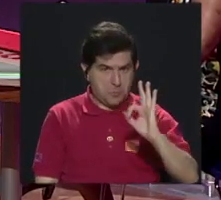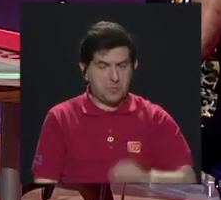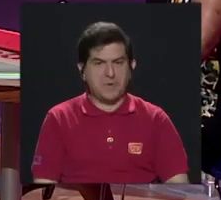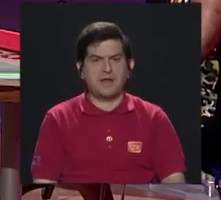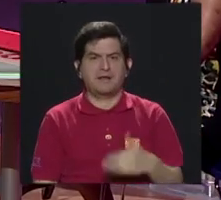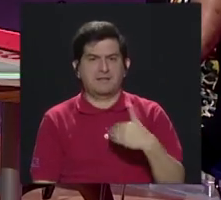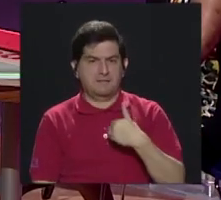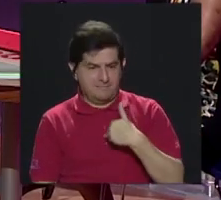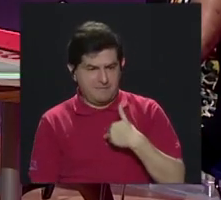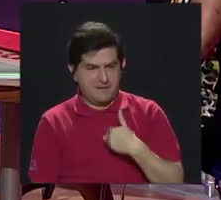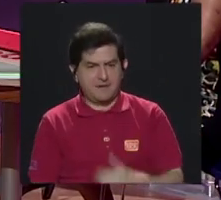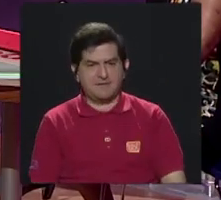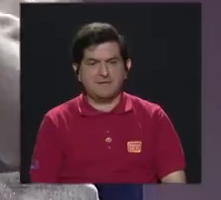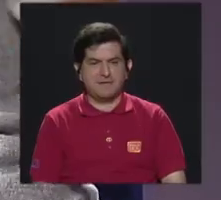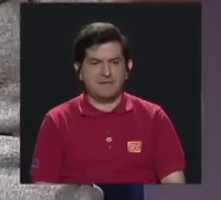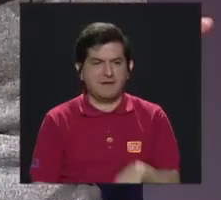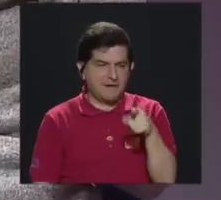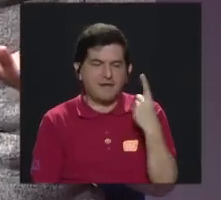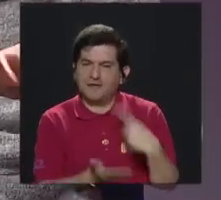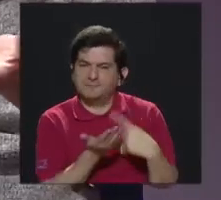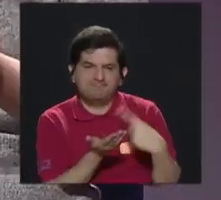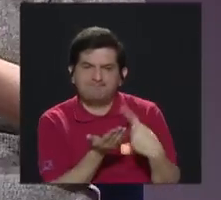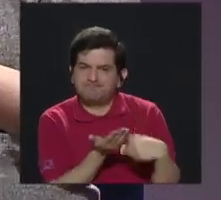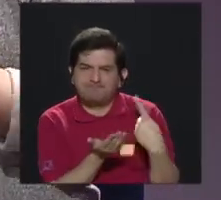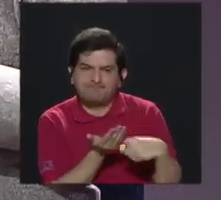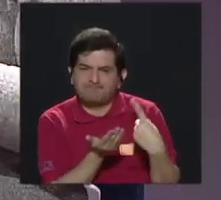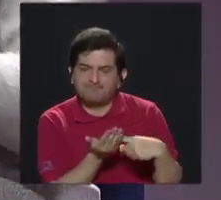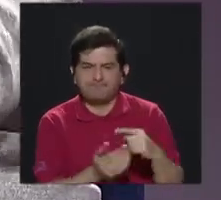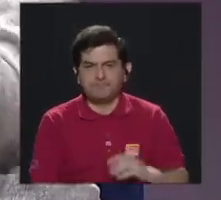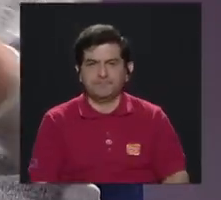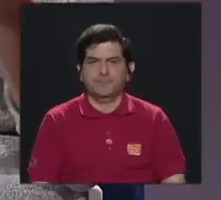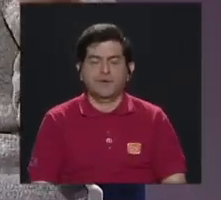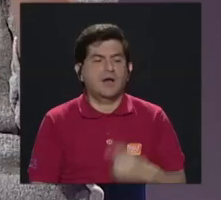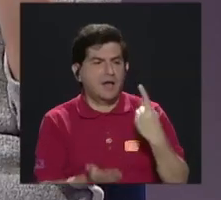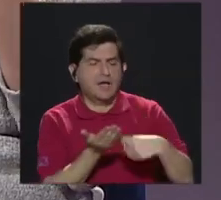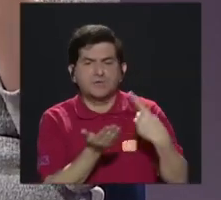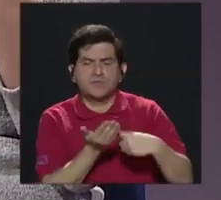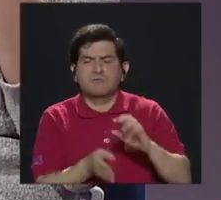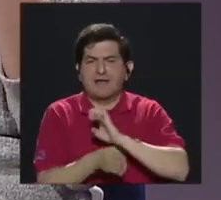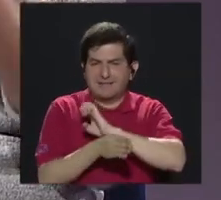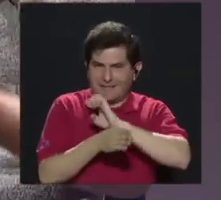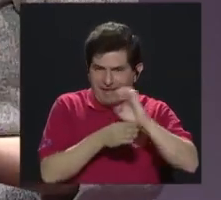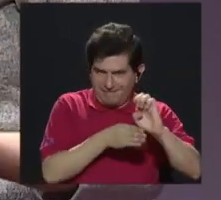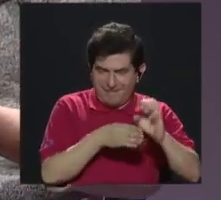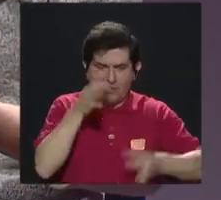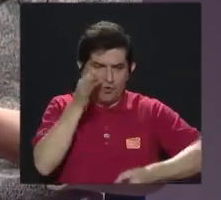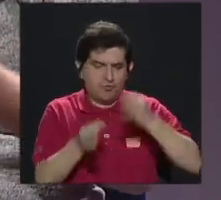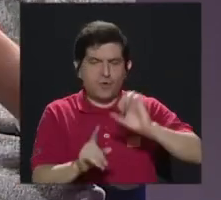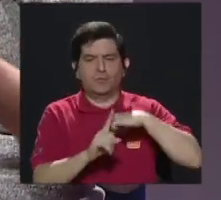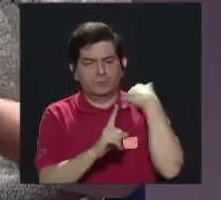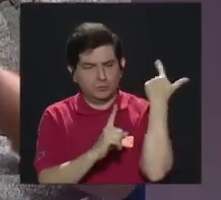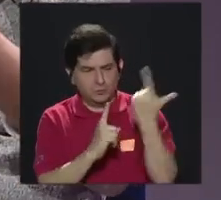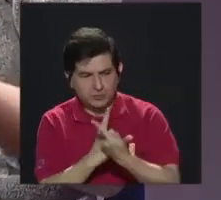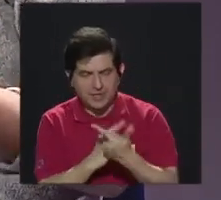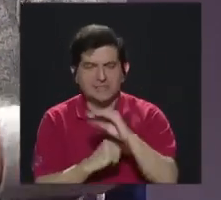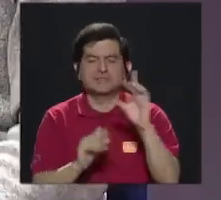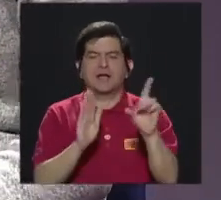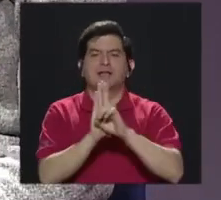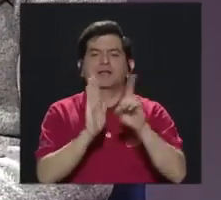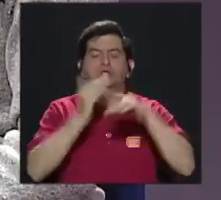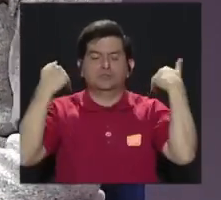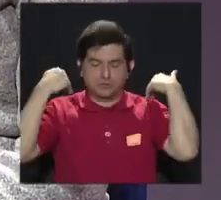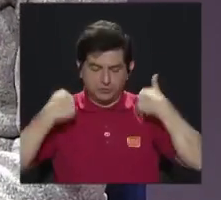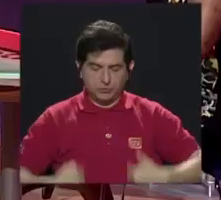generado este debate. Sobre debate ético sobre la justicia social y sobre los derechos